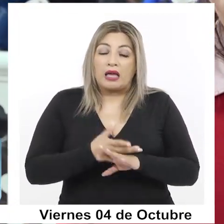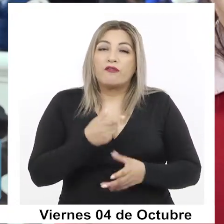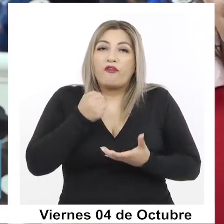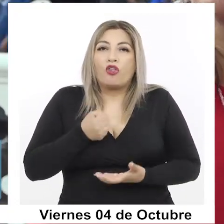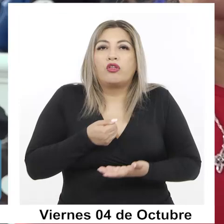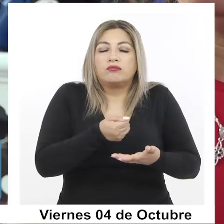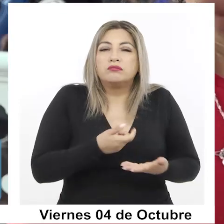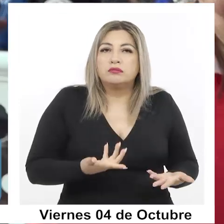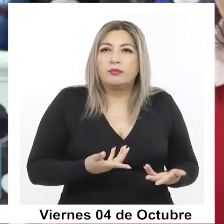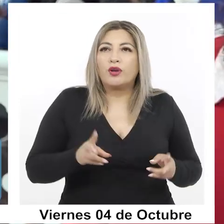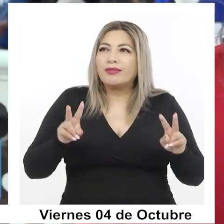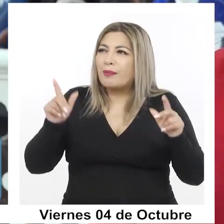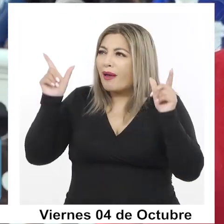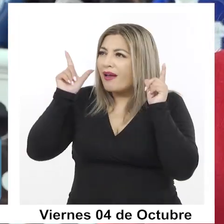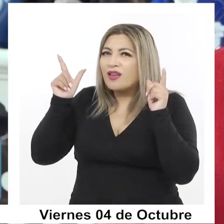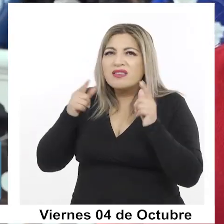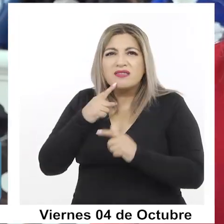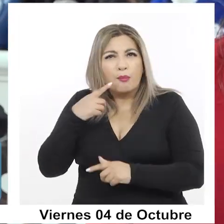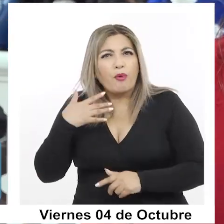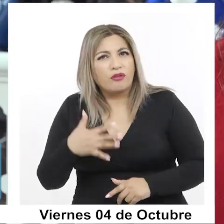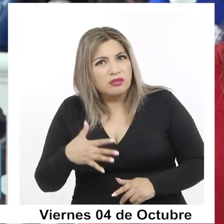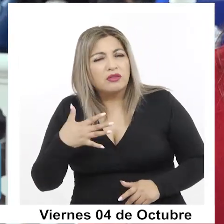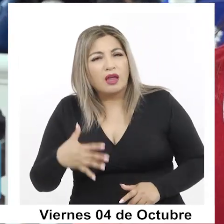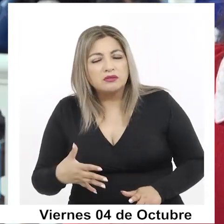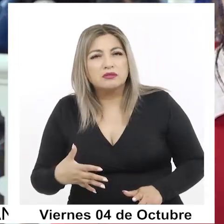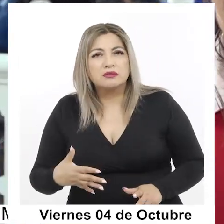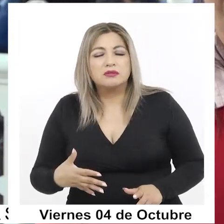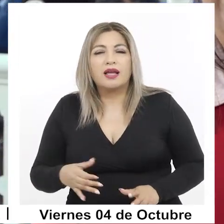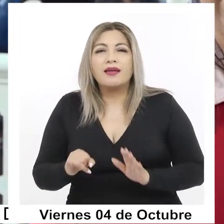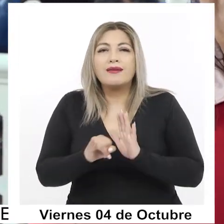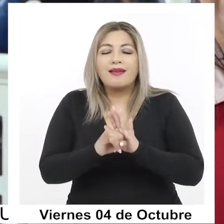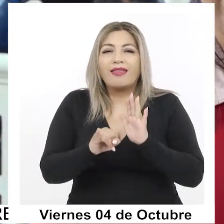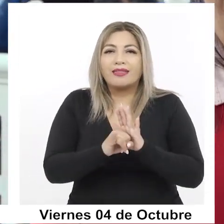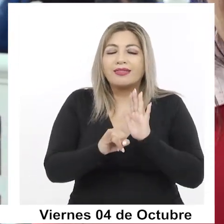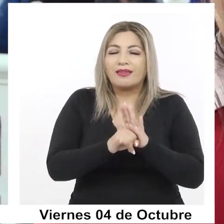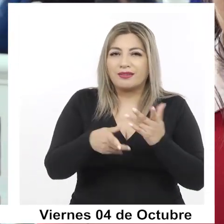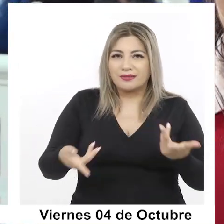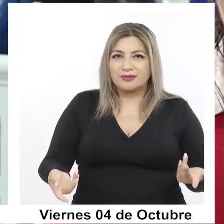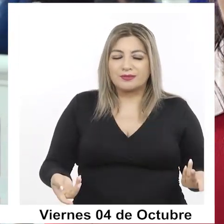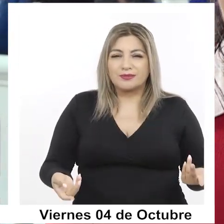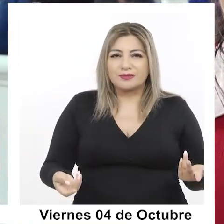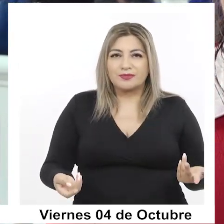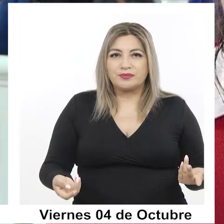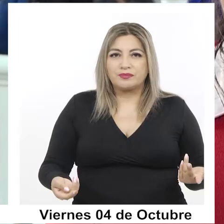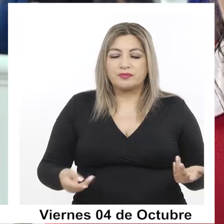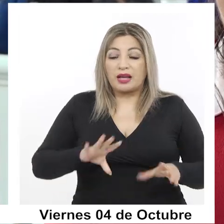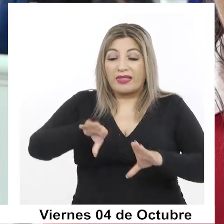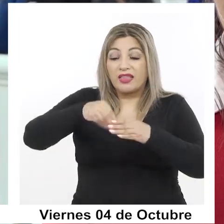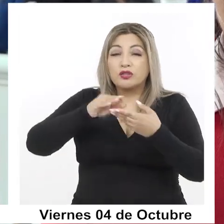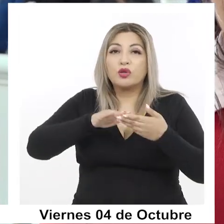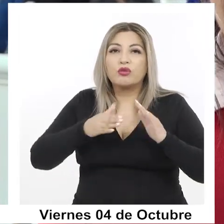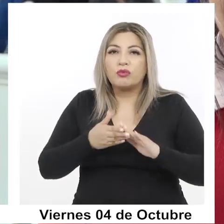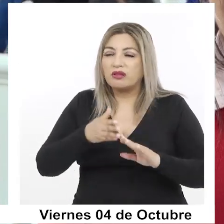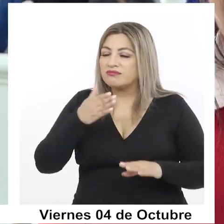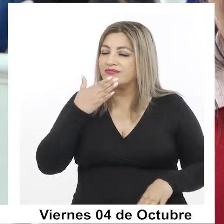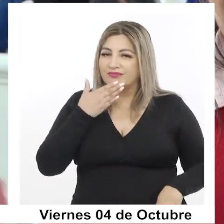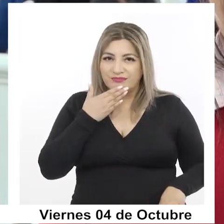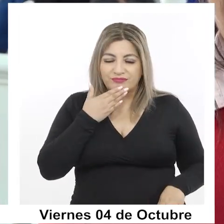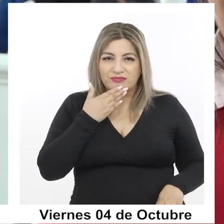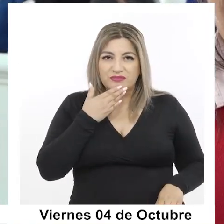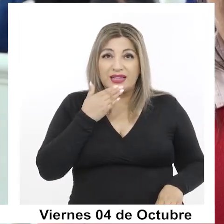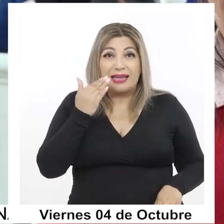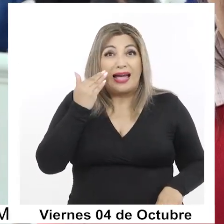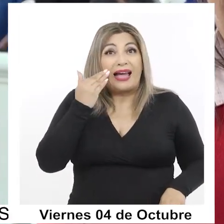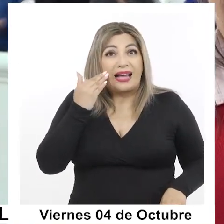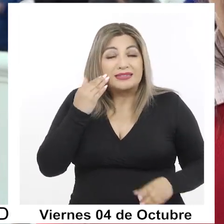recursos, pero la sonoridad es súper importante porque es parte de la identidad y porque además las comunidades están invadidas también de perder